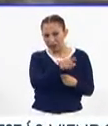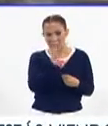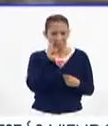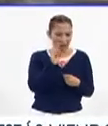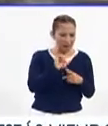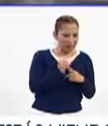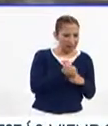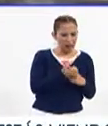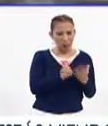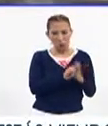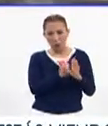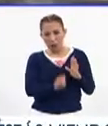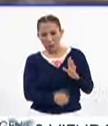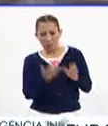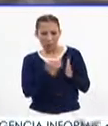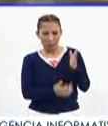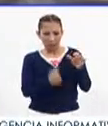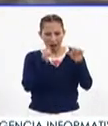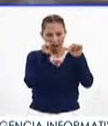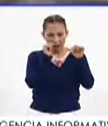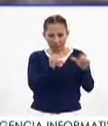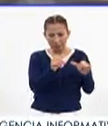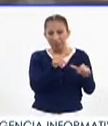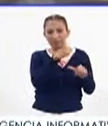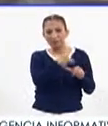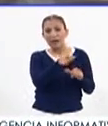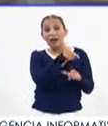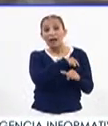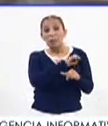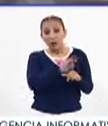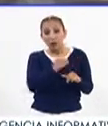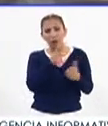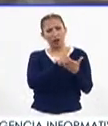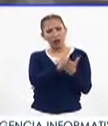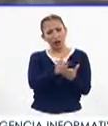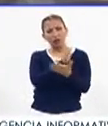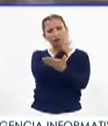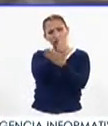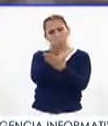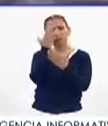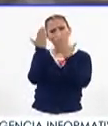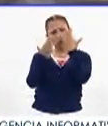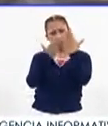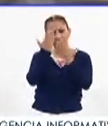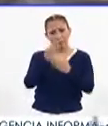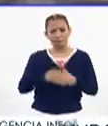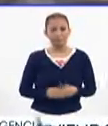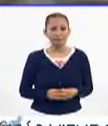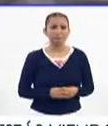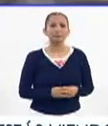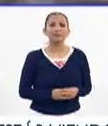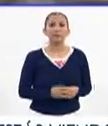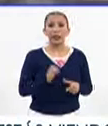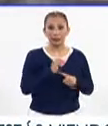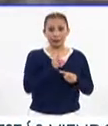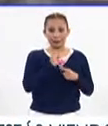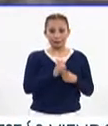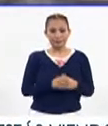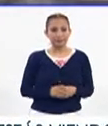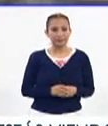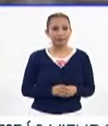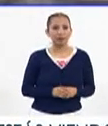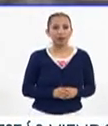enfrentan situaciones de vulnerabilidad, puedan ejercer su derecho a la educación. En ese